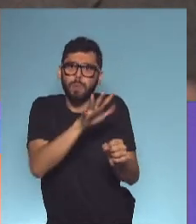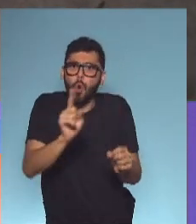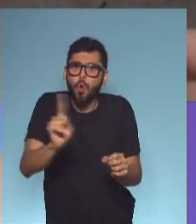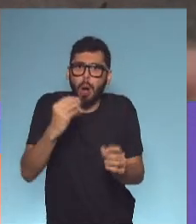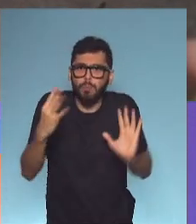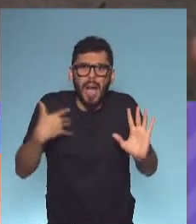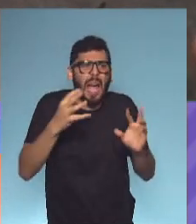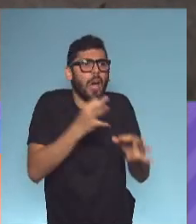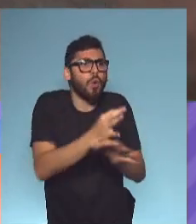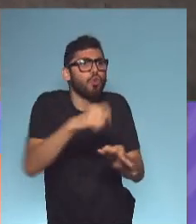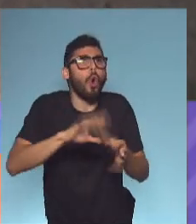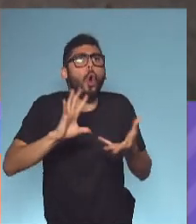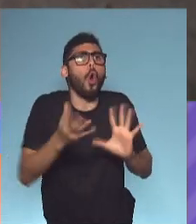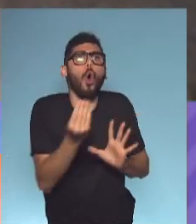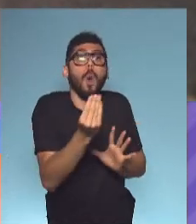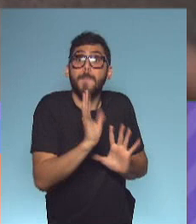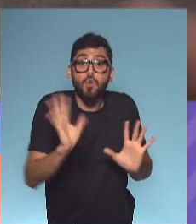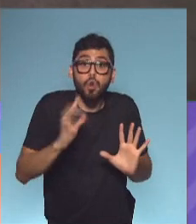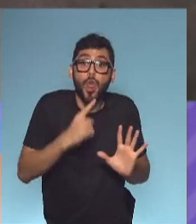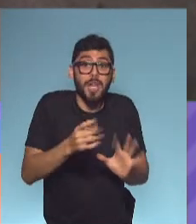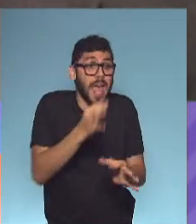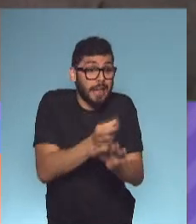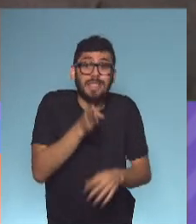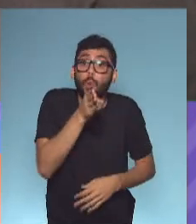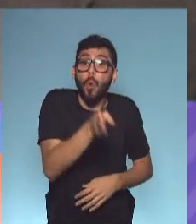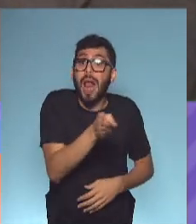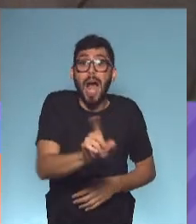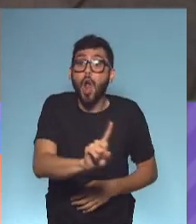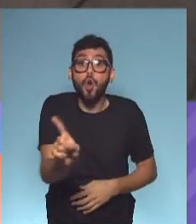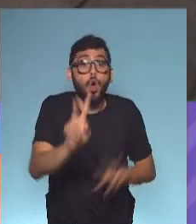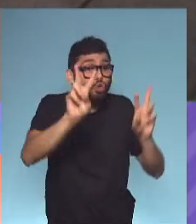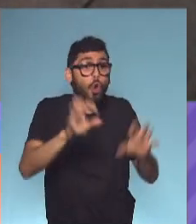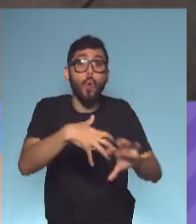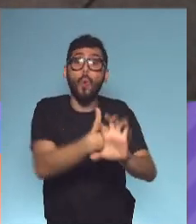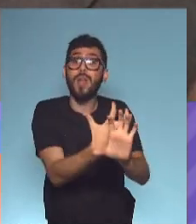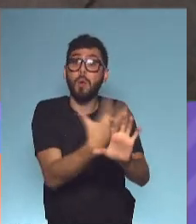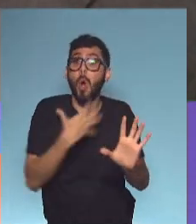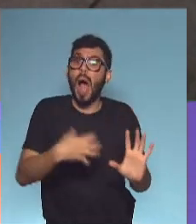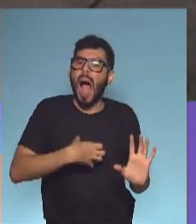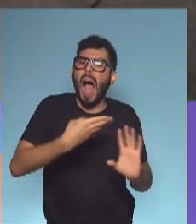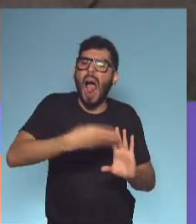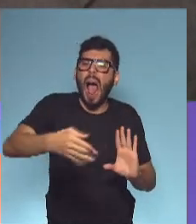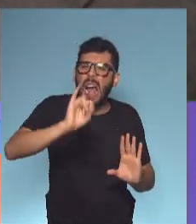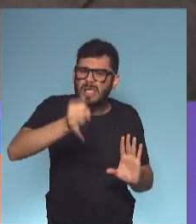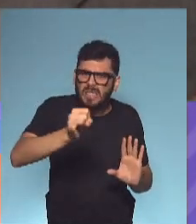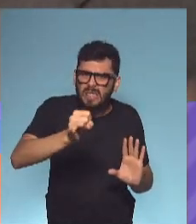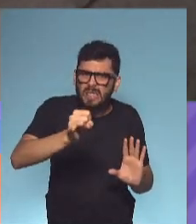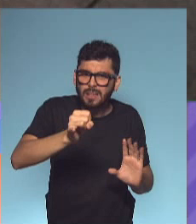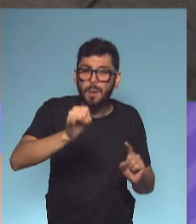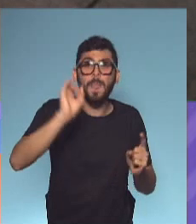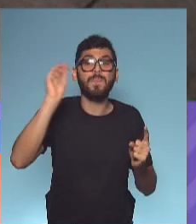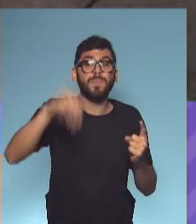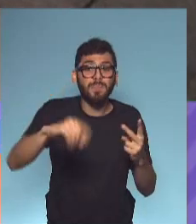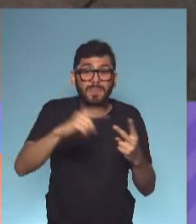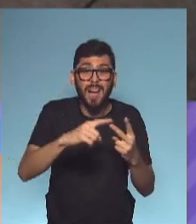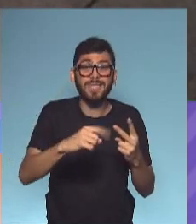sino solamente la presencialidad, manteniendo la virtualidad, es decir, que garantizó la continuidad de las clases. Hola, Florencia, ¿me escuchás? Y la